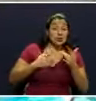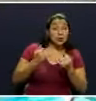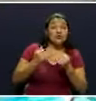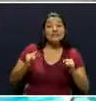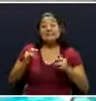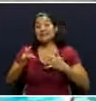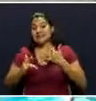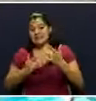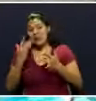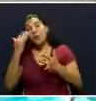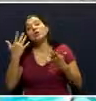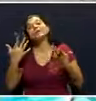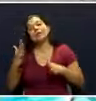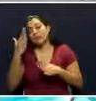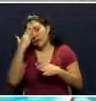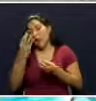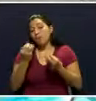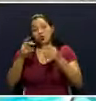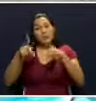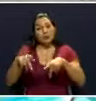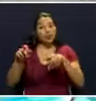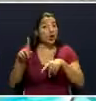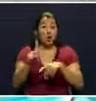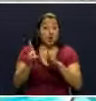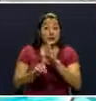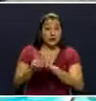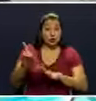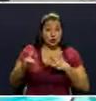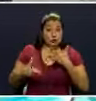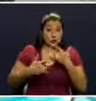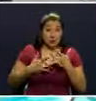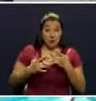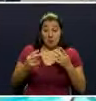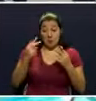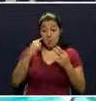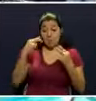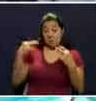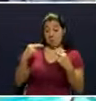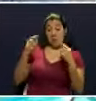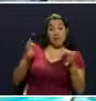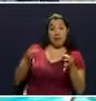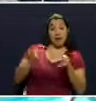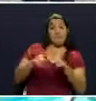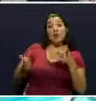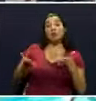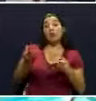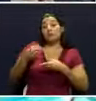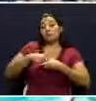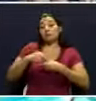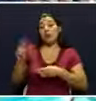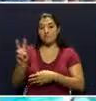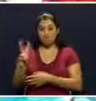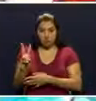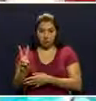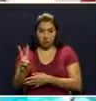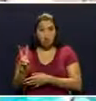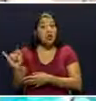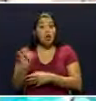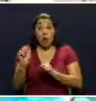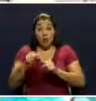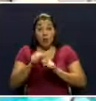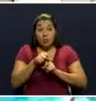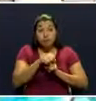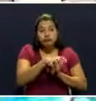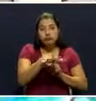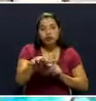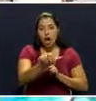que hay un porcentaje de la población que no desarrolla síntomas y que sí transmiten de la misma forma que una persona que tiene síntomas